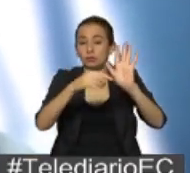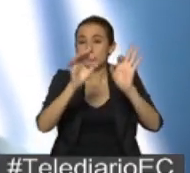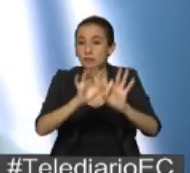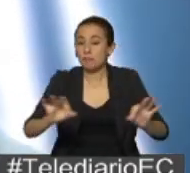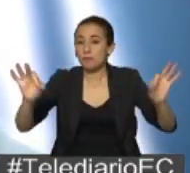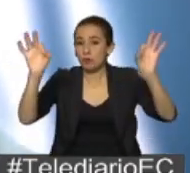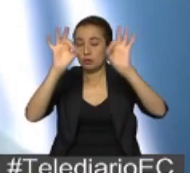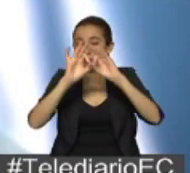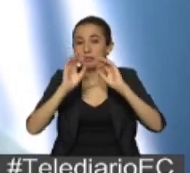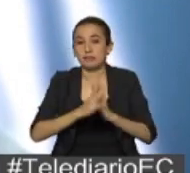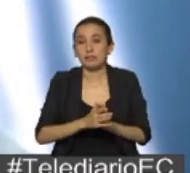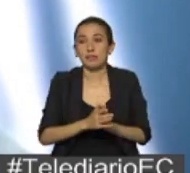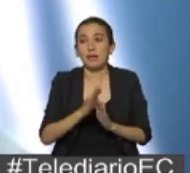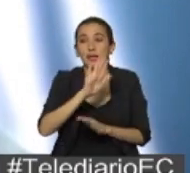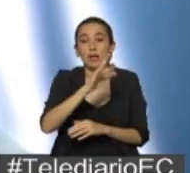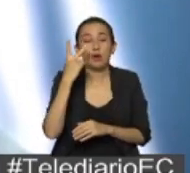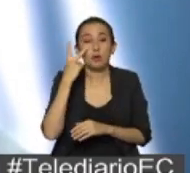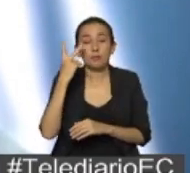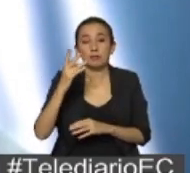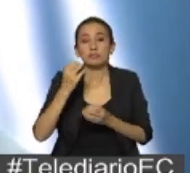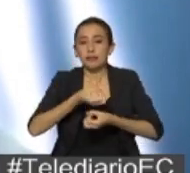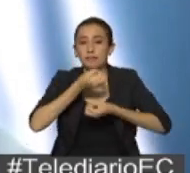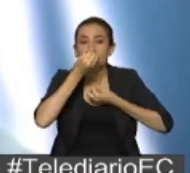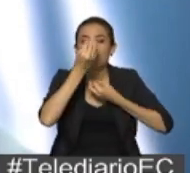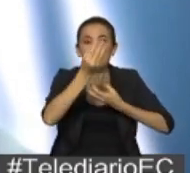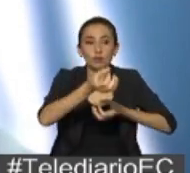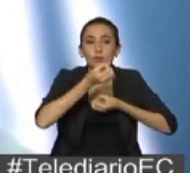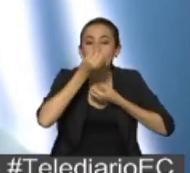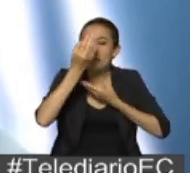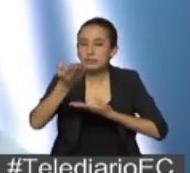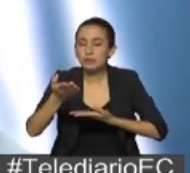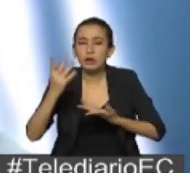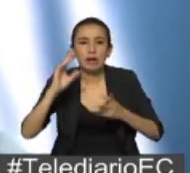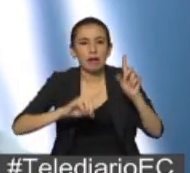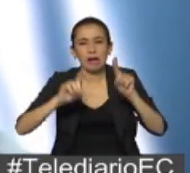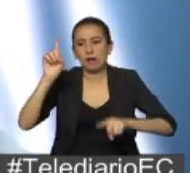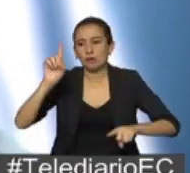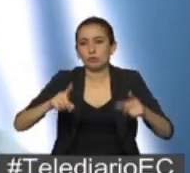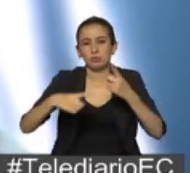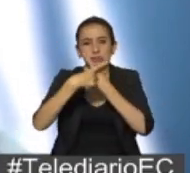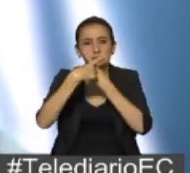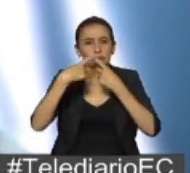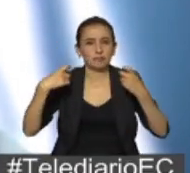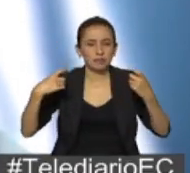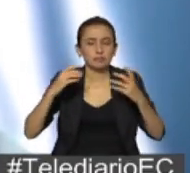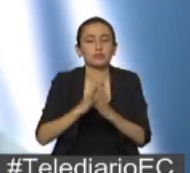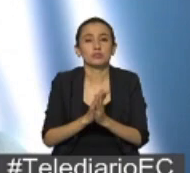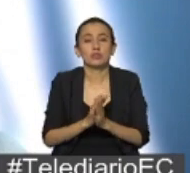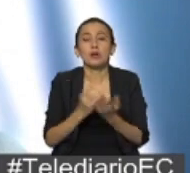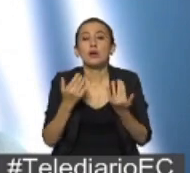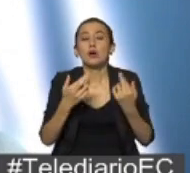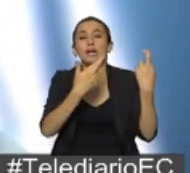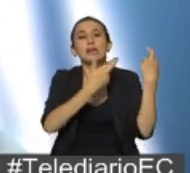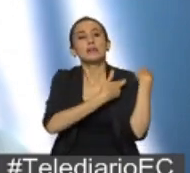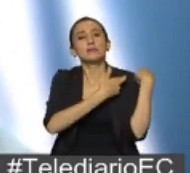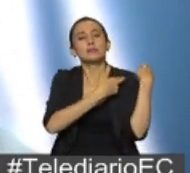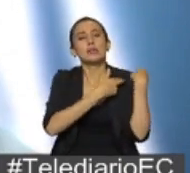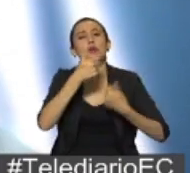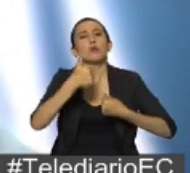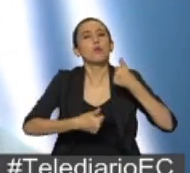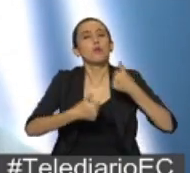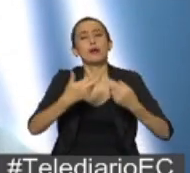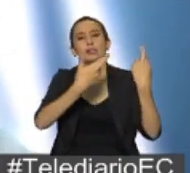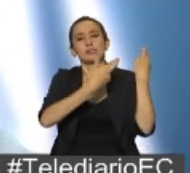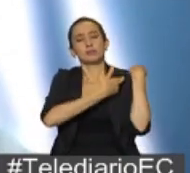anteriores he visto que ha habido algo de desinformación sobre cuál es el rol del Banco de Desarrollo del Ecuador, y eso sí es importante.